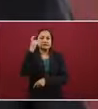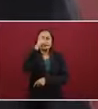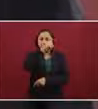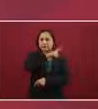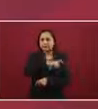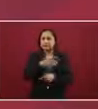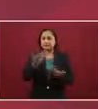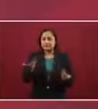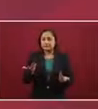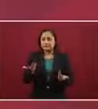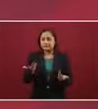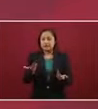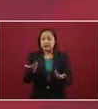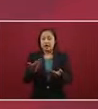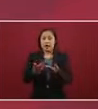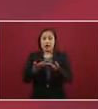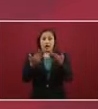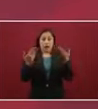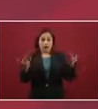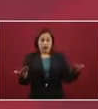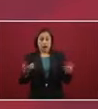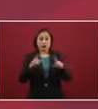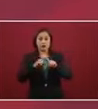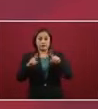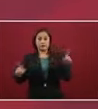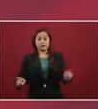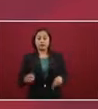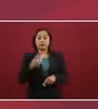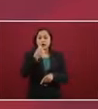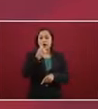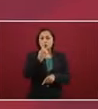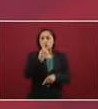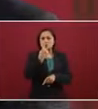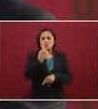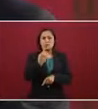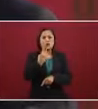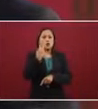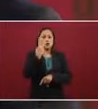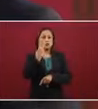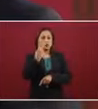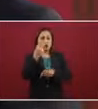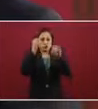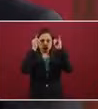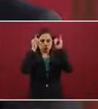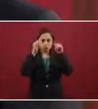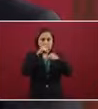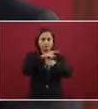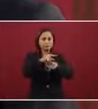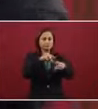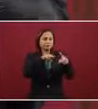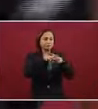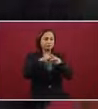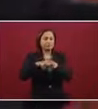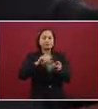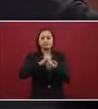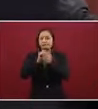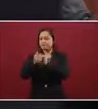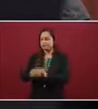dos animales a la semana y se acaba la carne. Esto